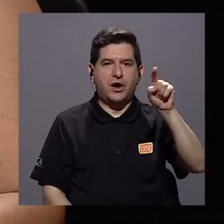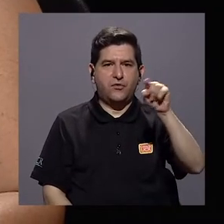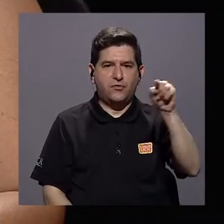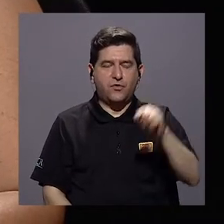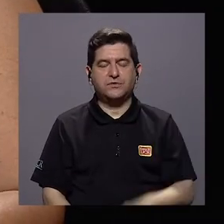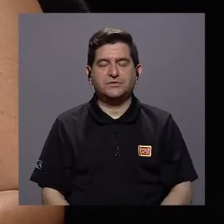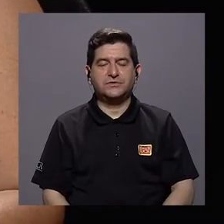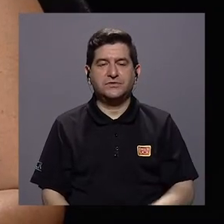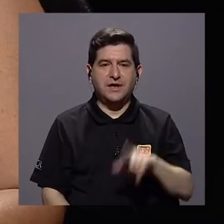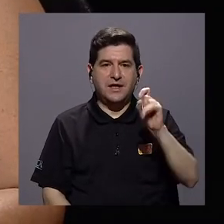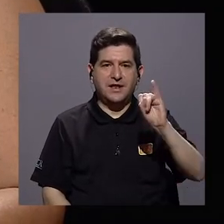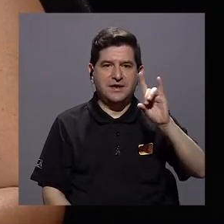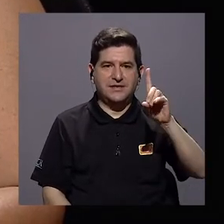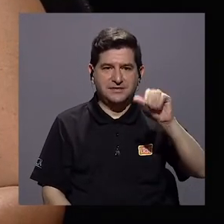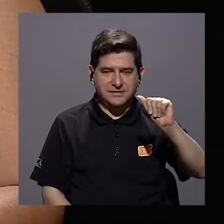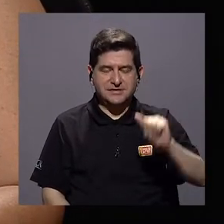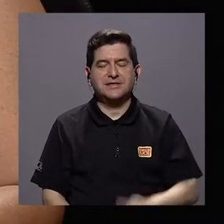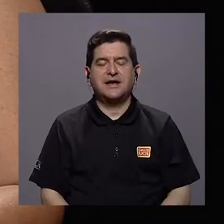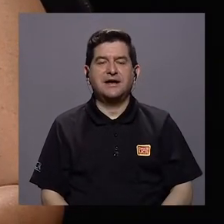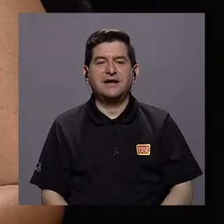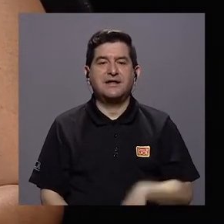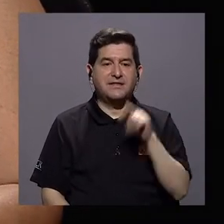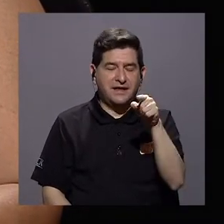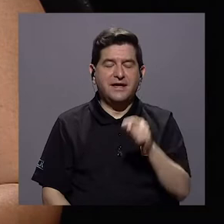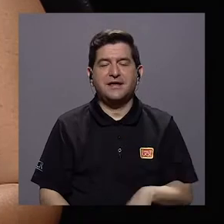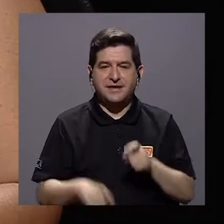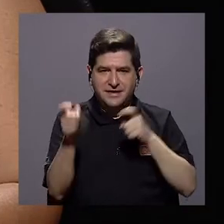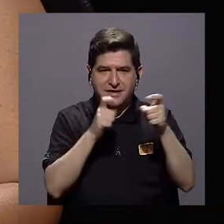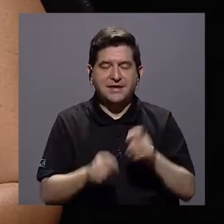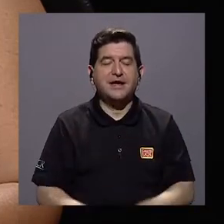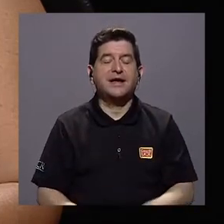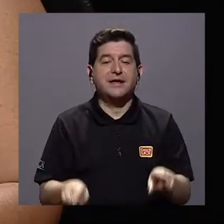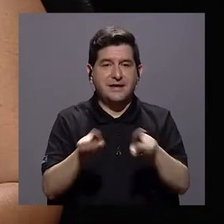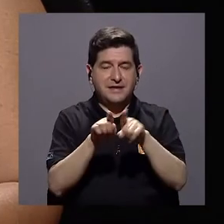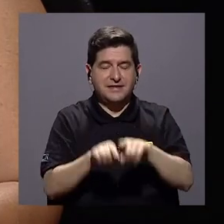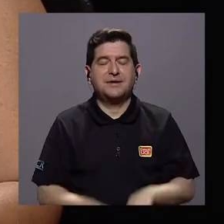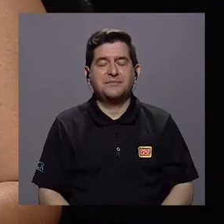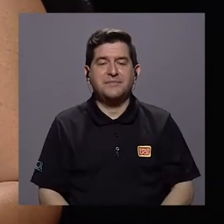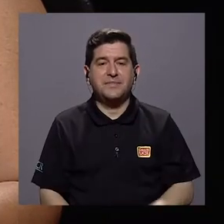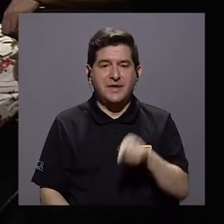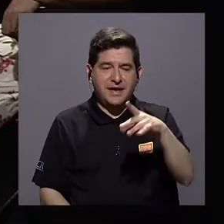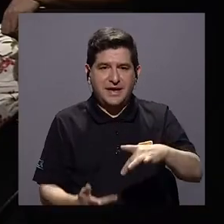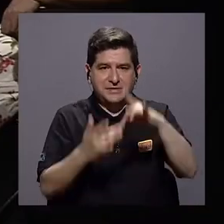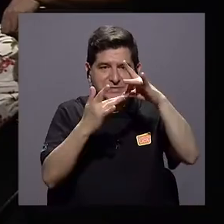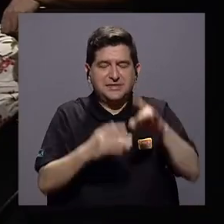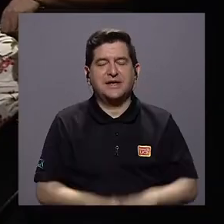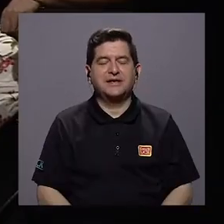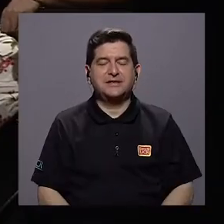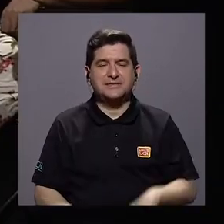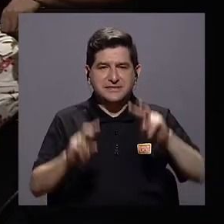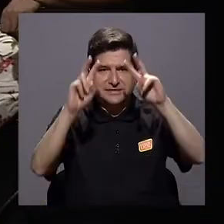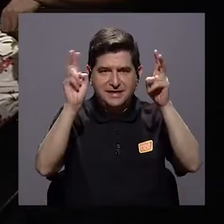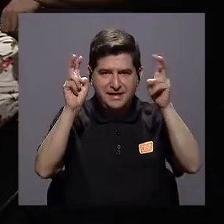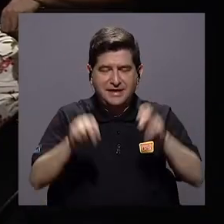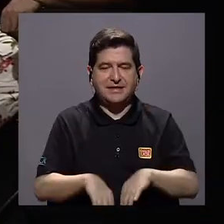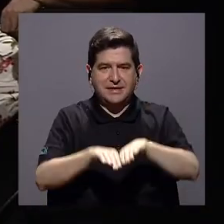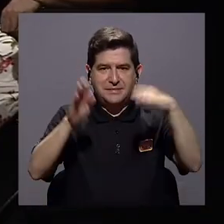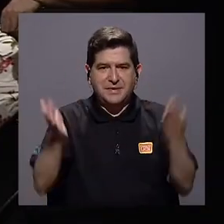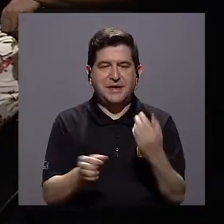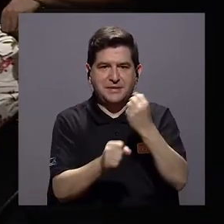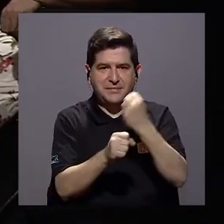en administración y además es especialista del sector arrocero en mesas de trabajo institucional. ¿Cómo está, doña Isabel? Un